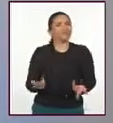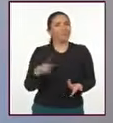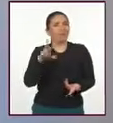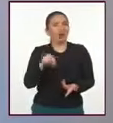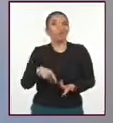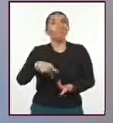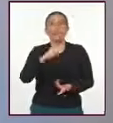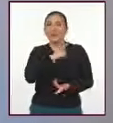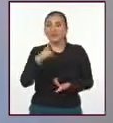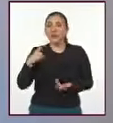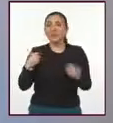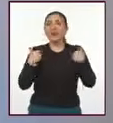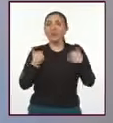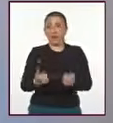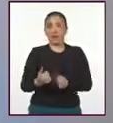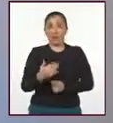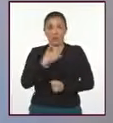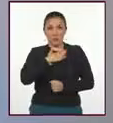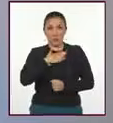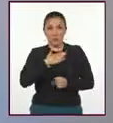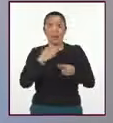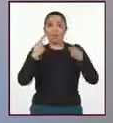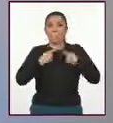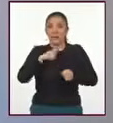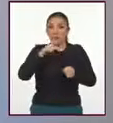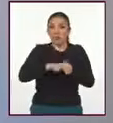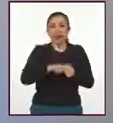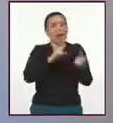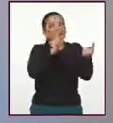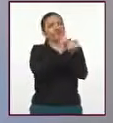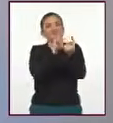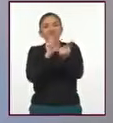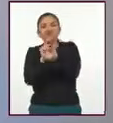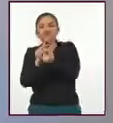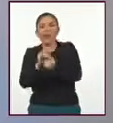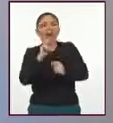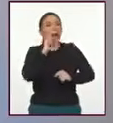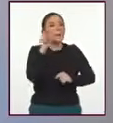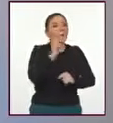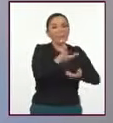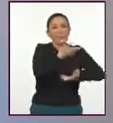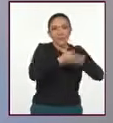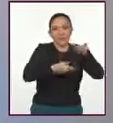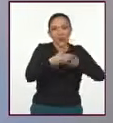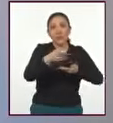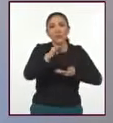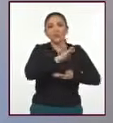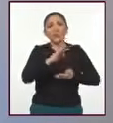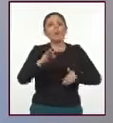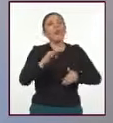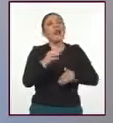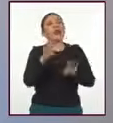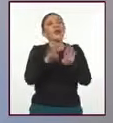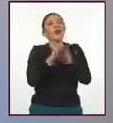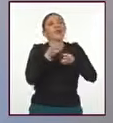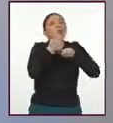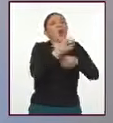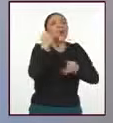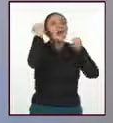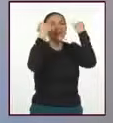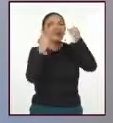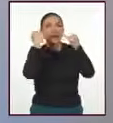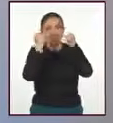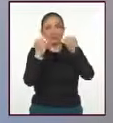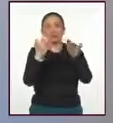uno en sus relaciones cercanas con su propio entorno, pues uno puede promover este tipo de ideas. Lo pongo ahora